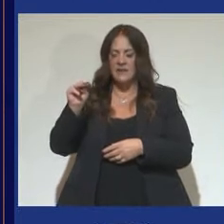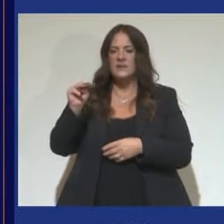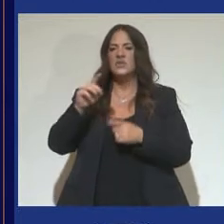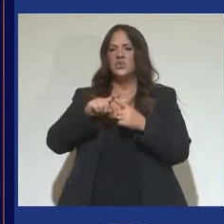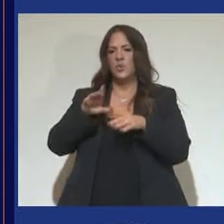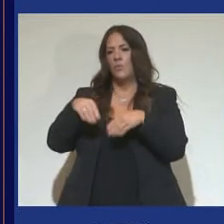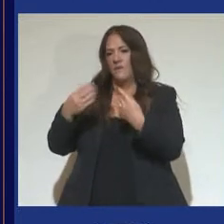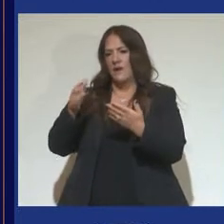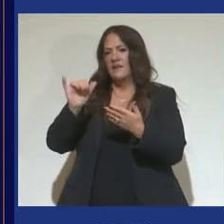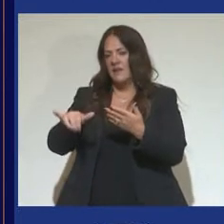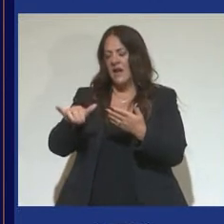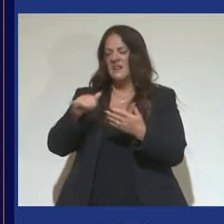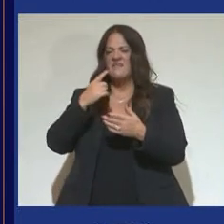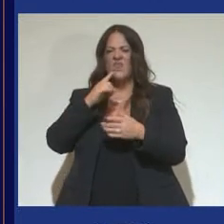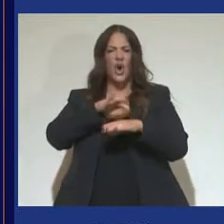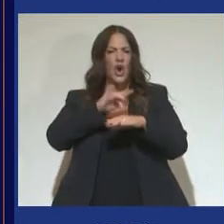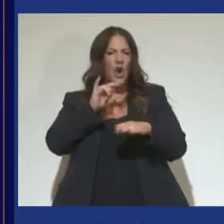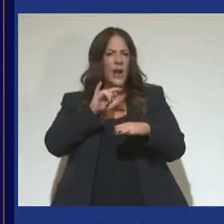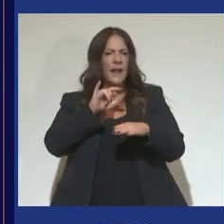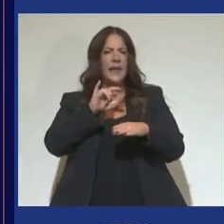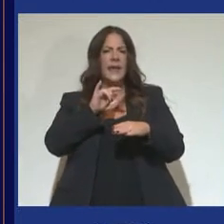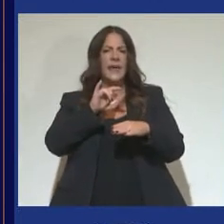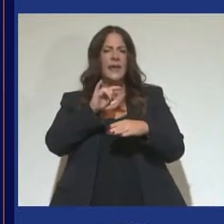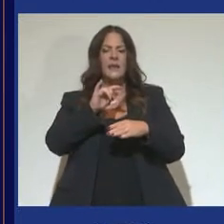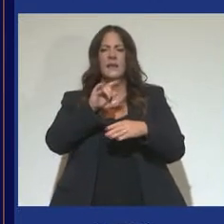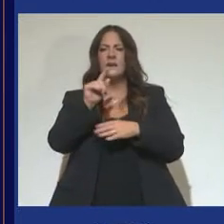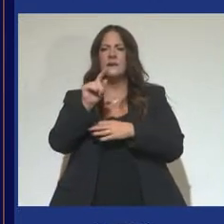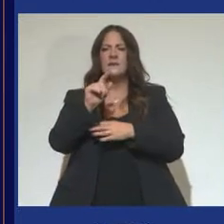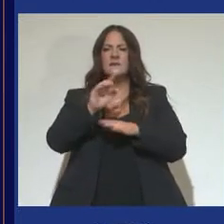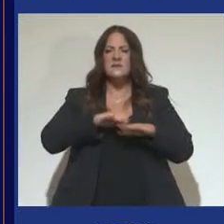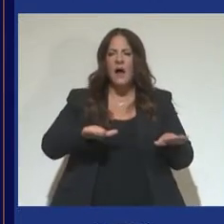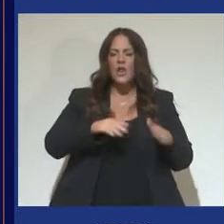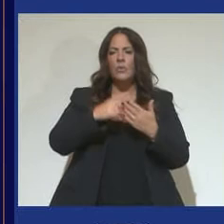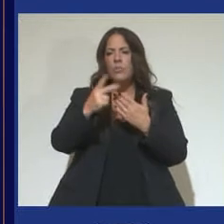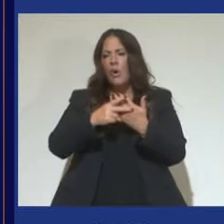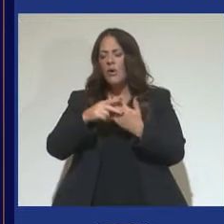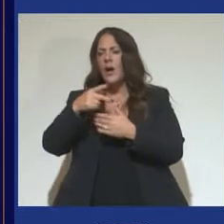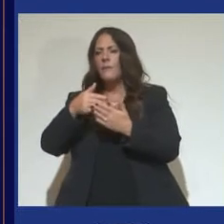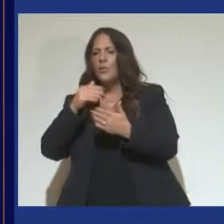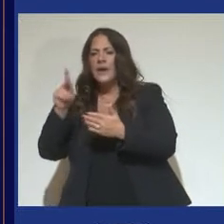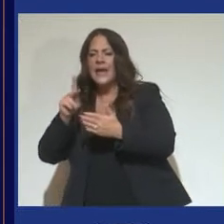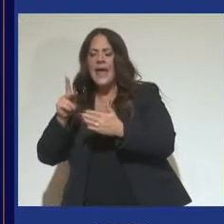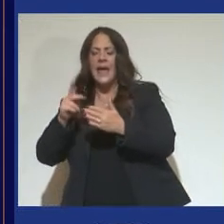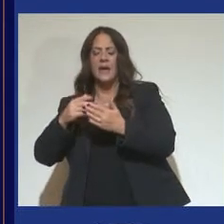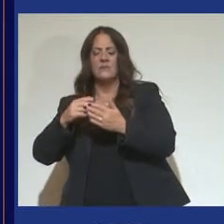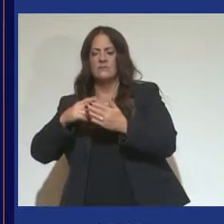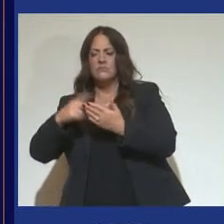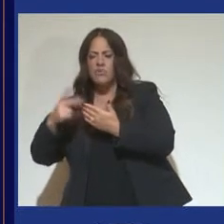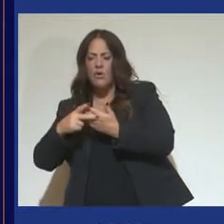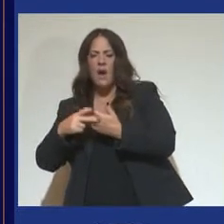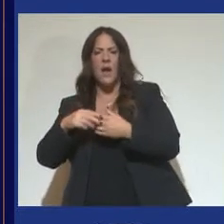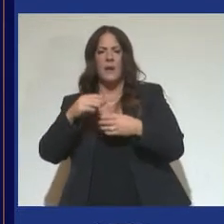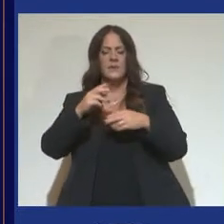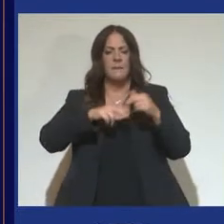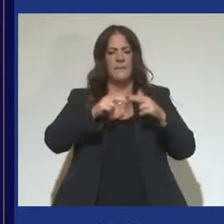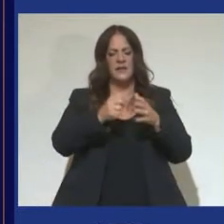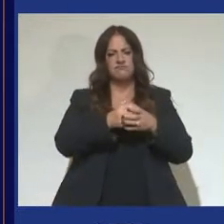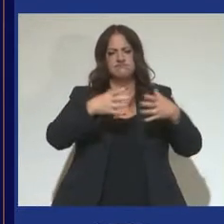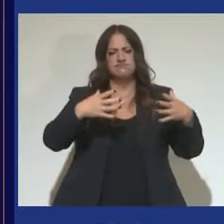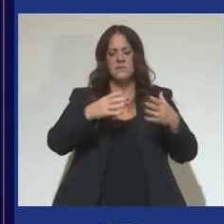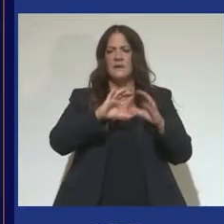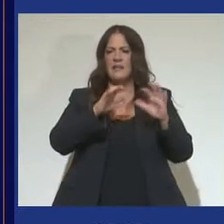premios de incentivo de programas de infancia inicial e inversiones de infraestructura hay que crear y construir